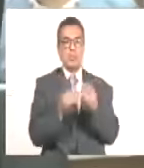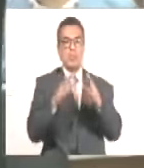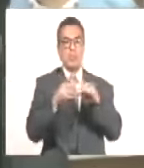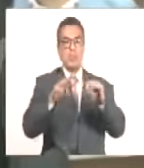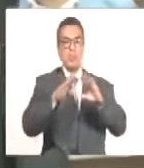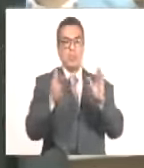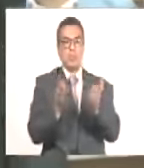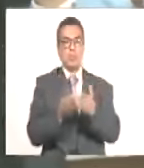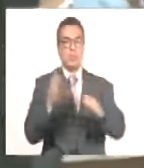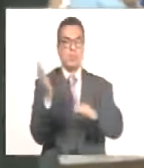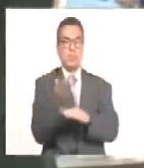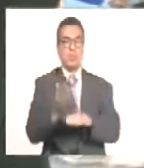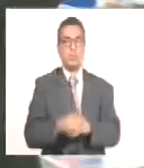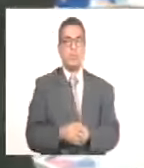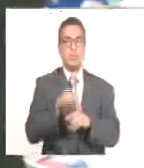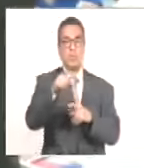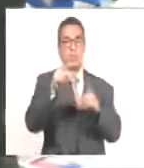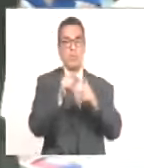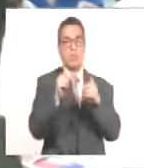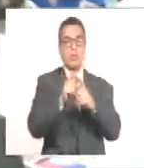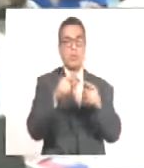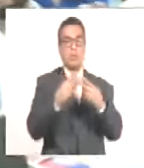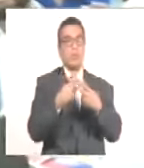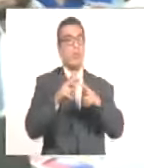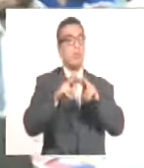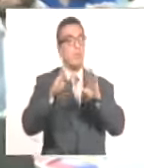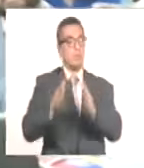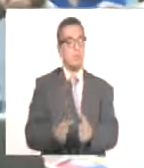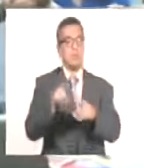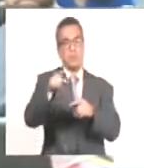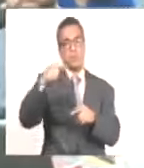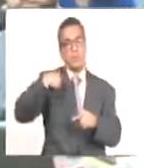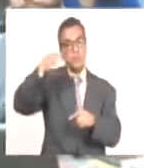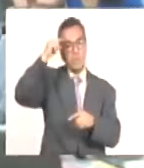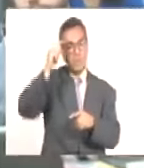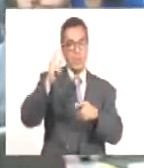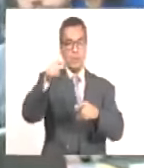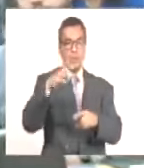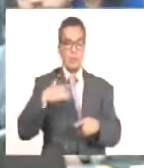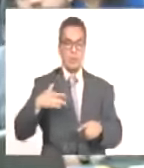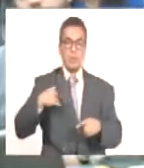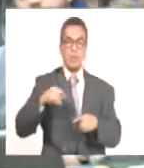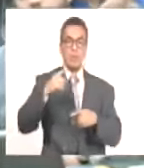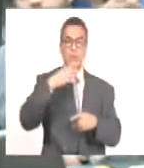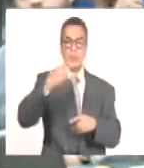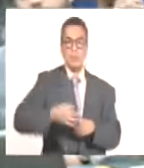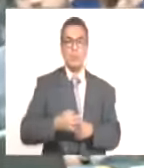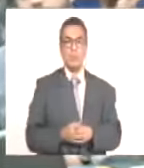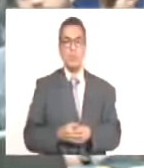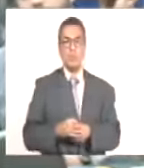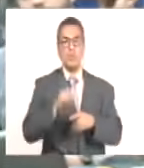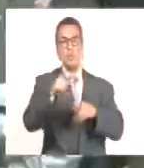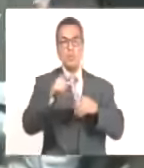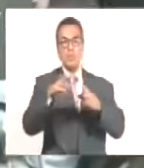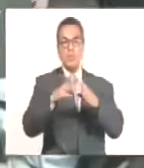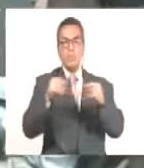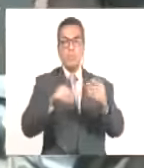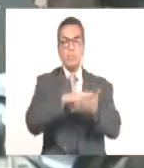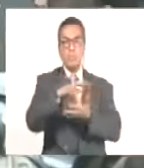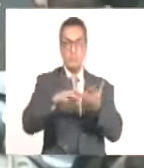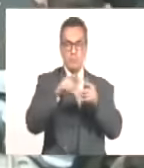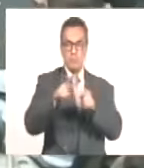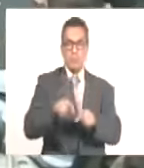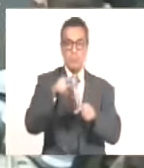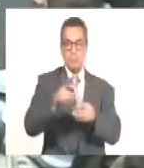el mundo lo ofende. Estas palabras del libertador tienen hoy más sentido que nunca ante las agresiones en las